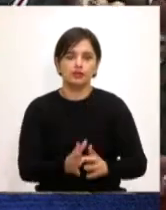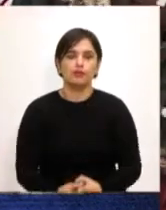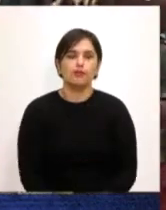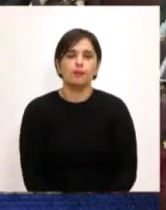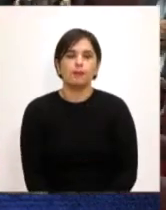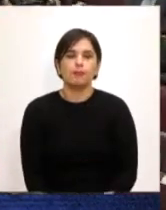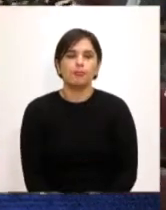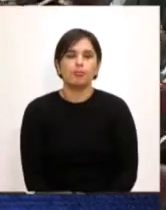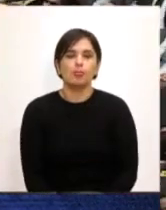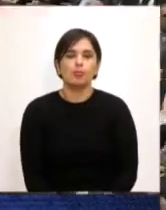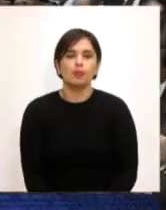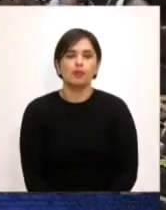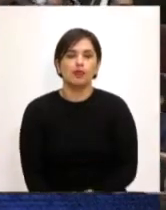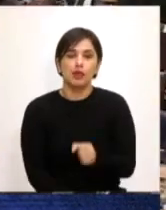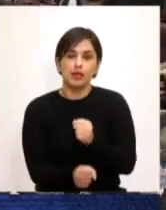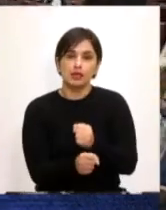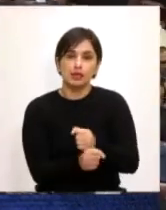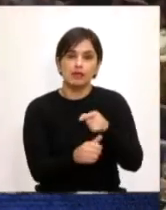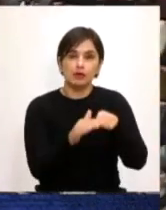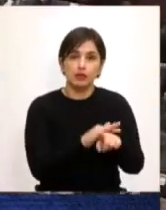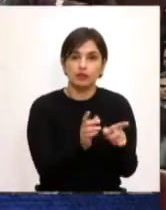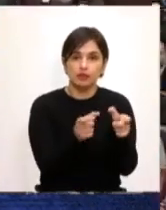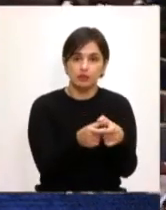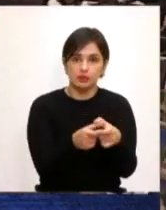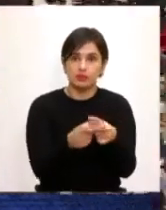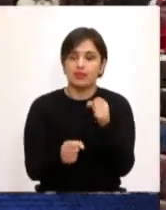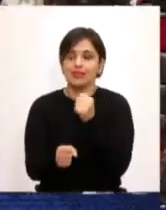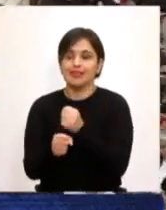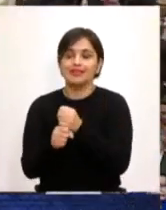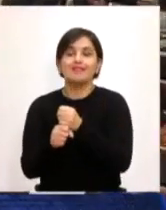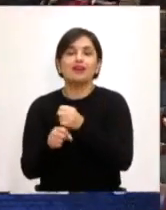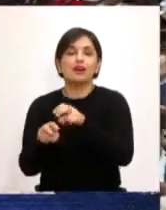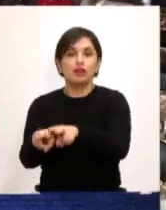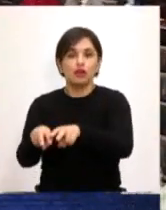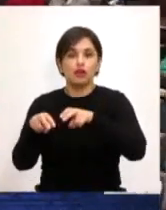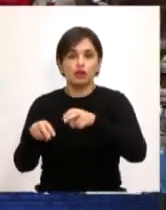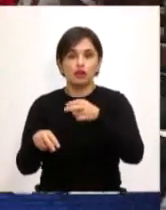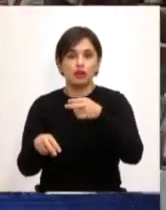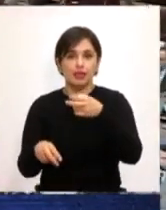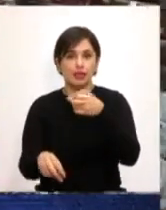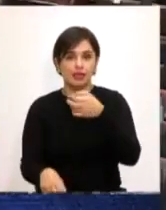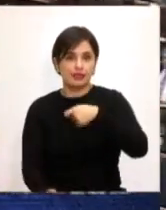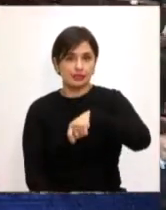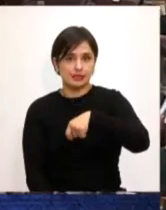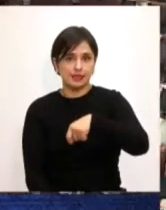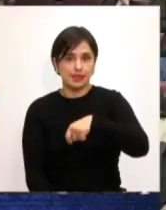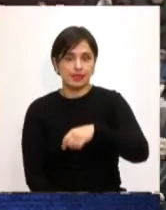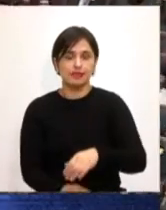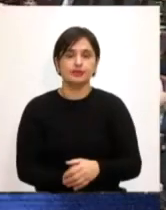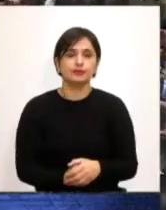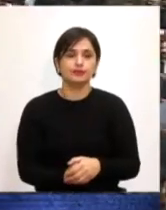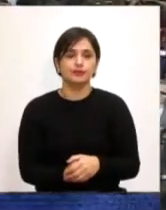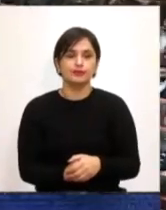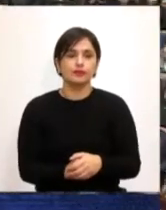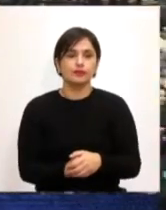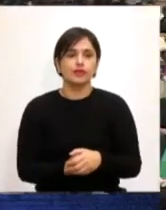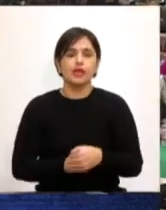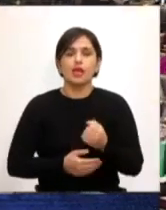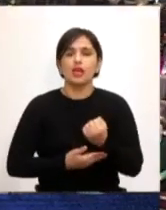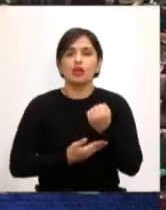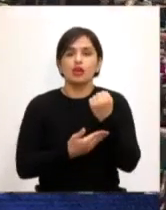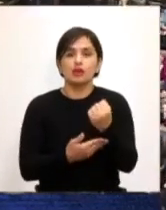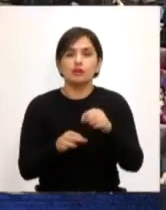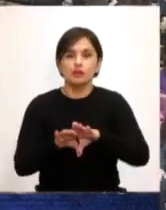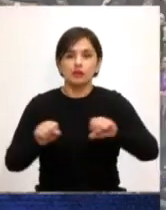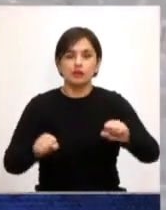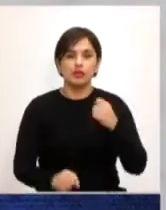El trabajo de sala y comisiones es fruto de la colaboración y compromiso de cada senadora y senador,